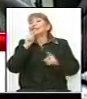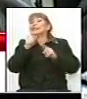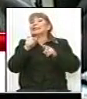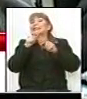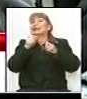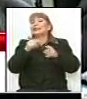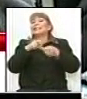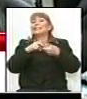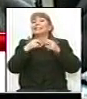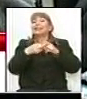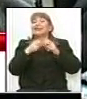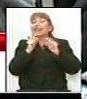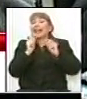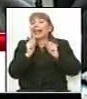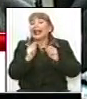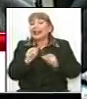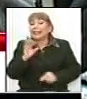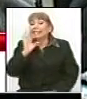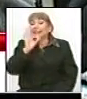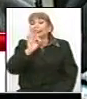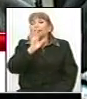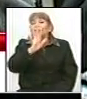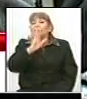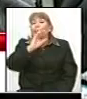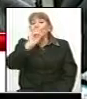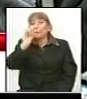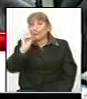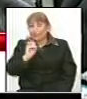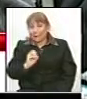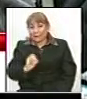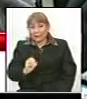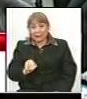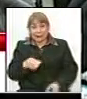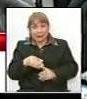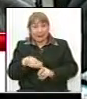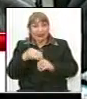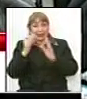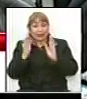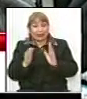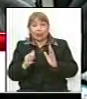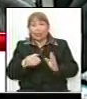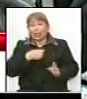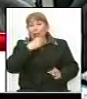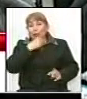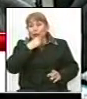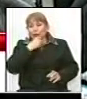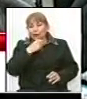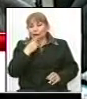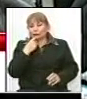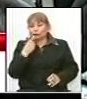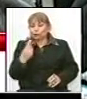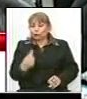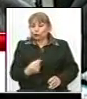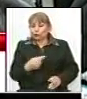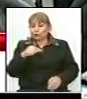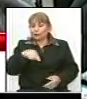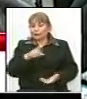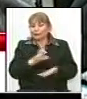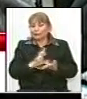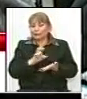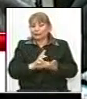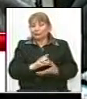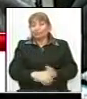problema. El 95% de los servicios especializados en adulto mayor están en Lima,